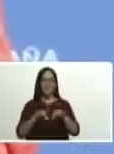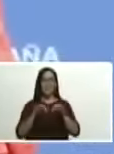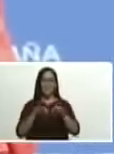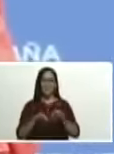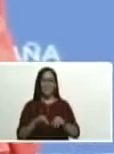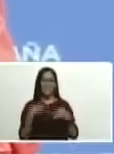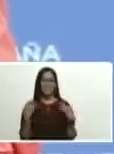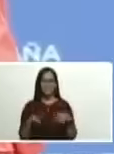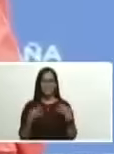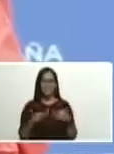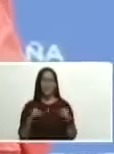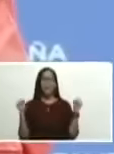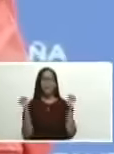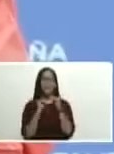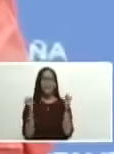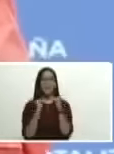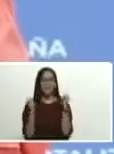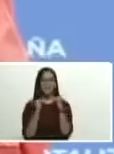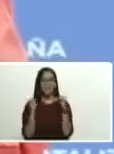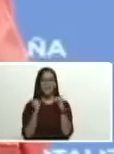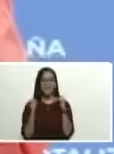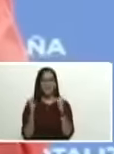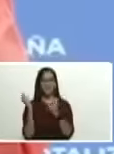orgánica de Mérida.